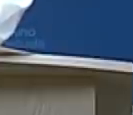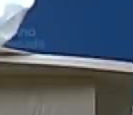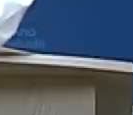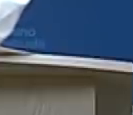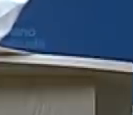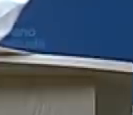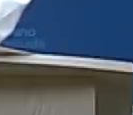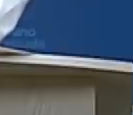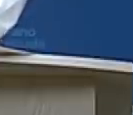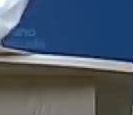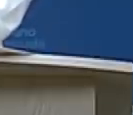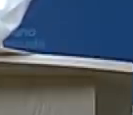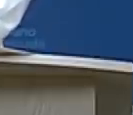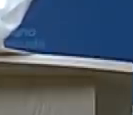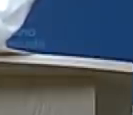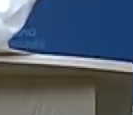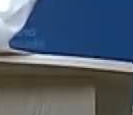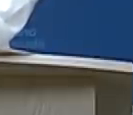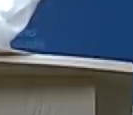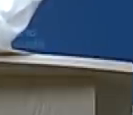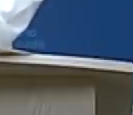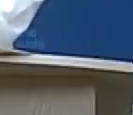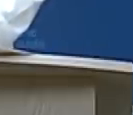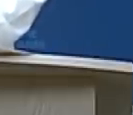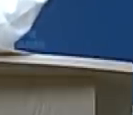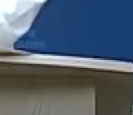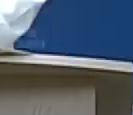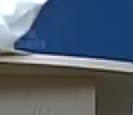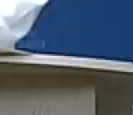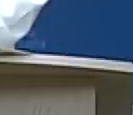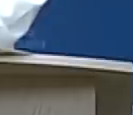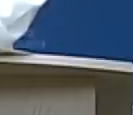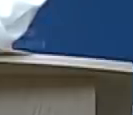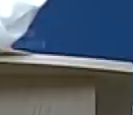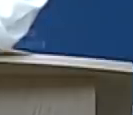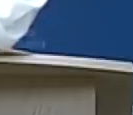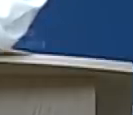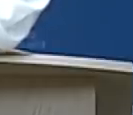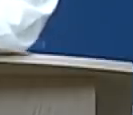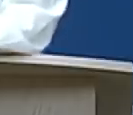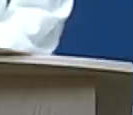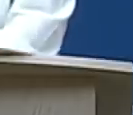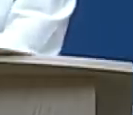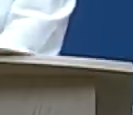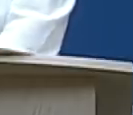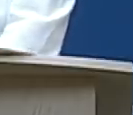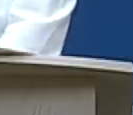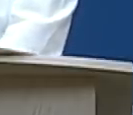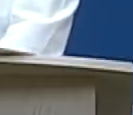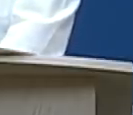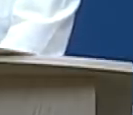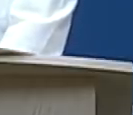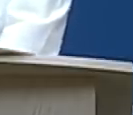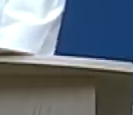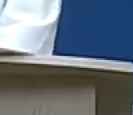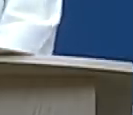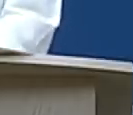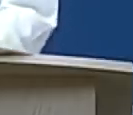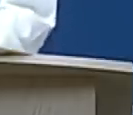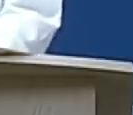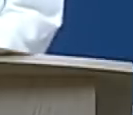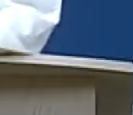vez van a contagiar a los familiares. Cuarentena es cada quien en su casa y salir solamente si es estrictamente necesario para cumplir con